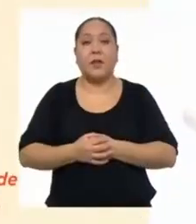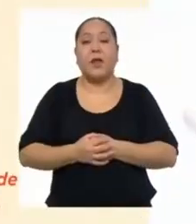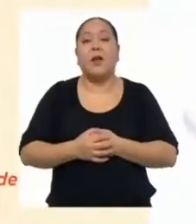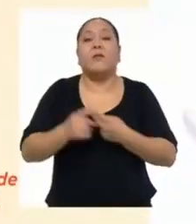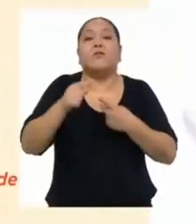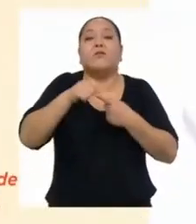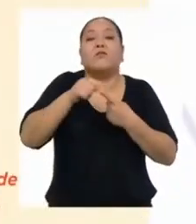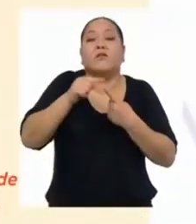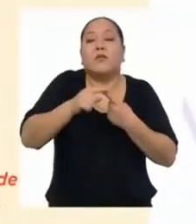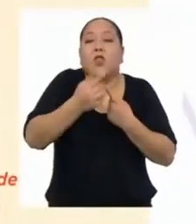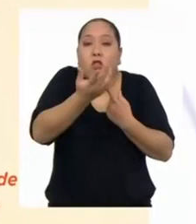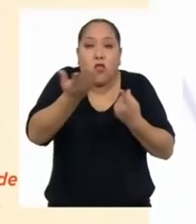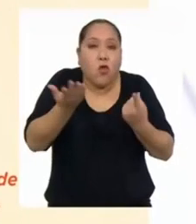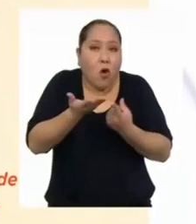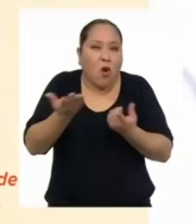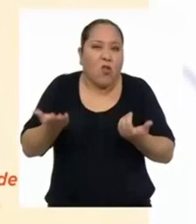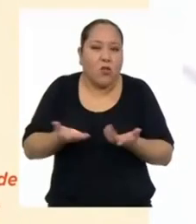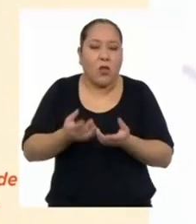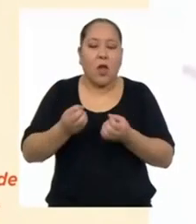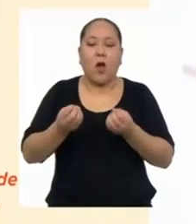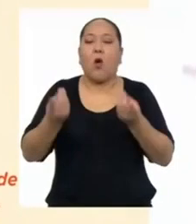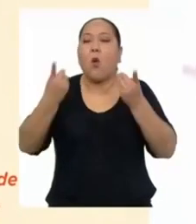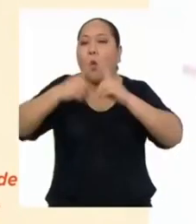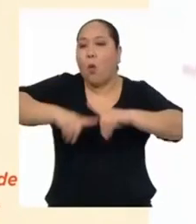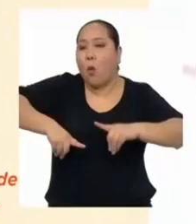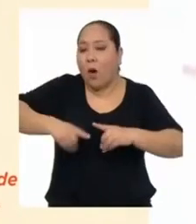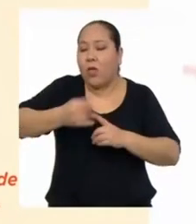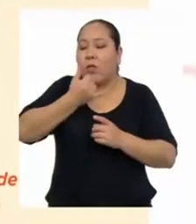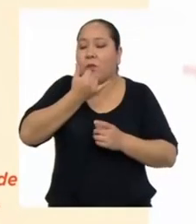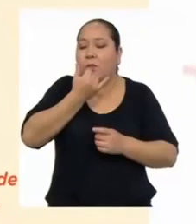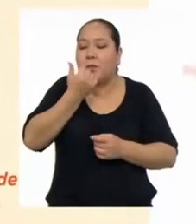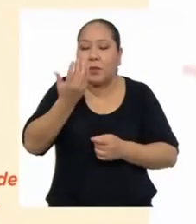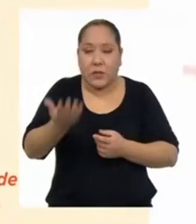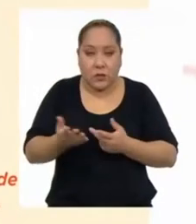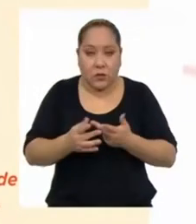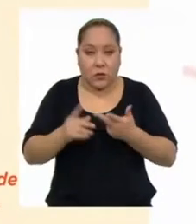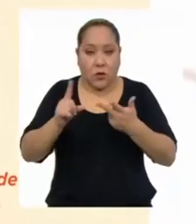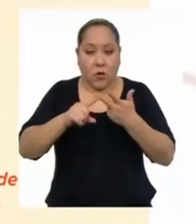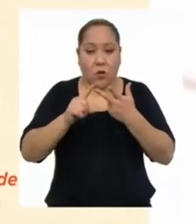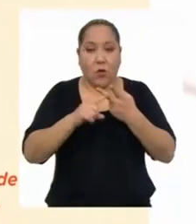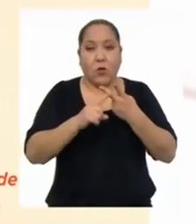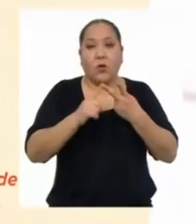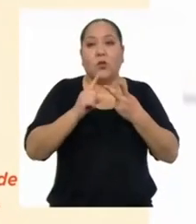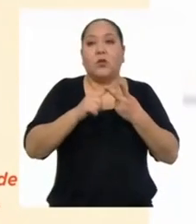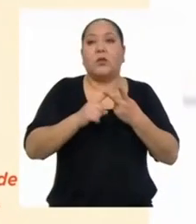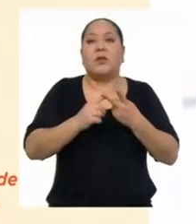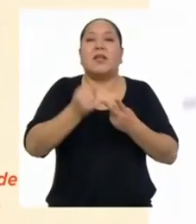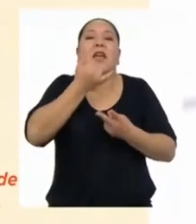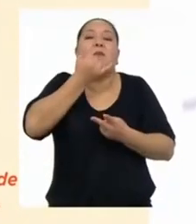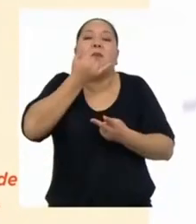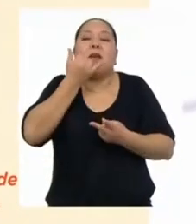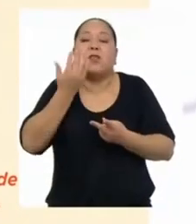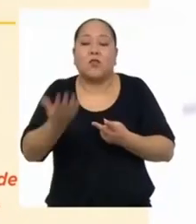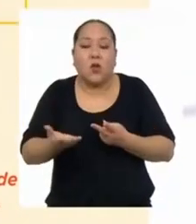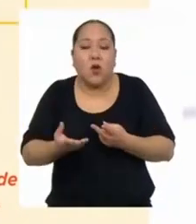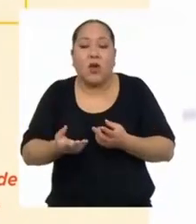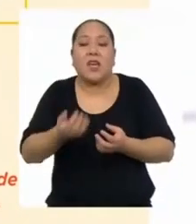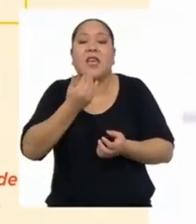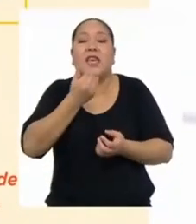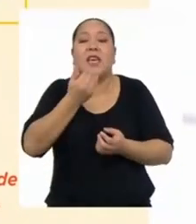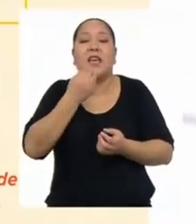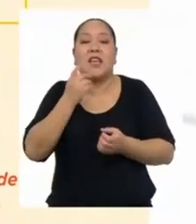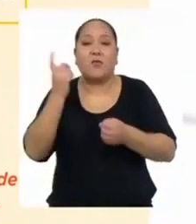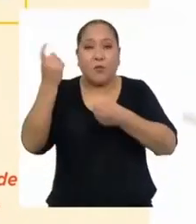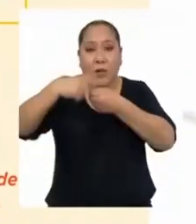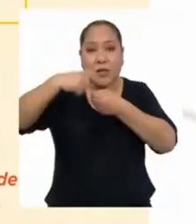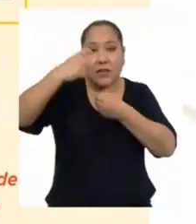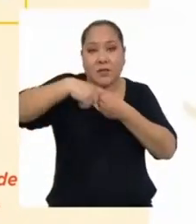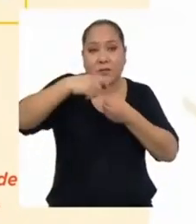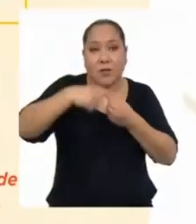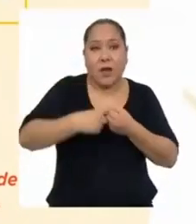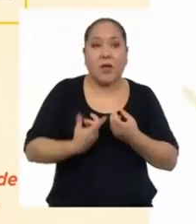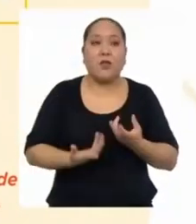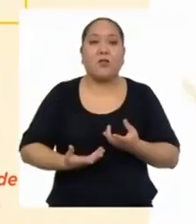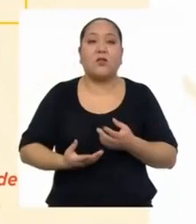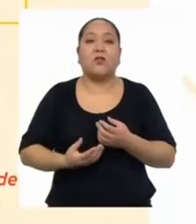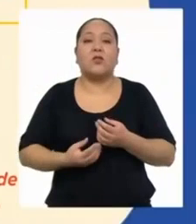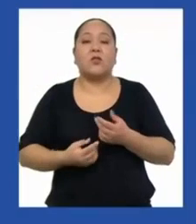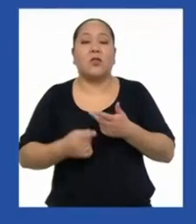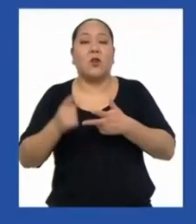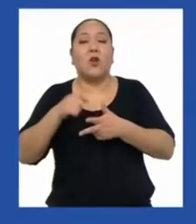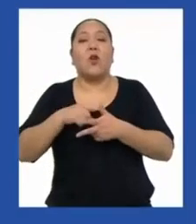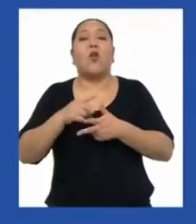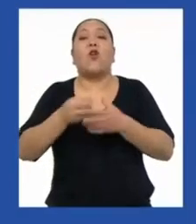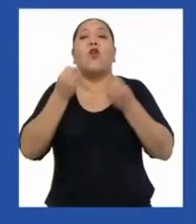¿Dónde y cuándo pasó? ¿Qué sucedió y quiénes participaron? ¿Cómo te sentiste?